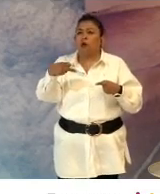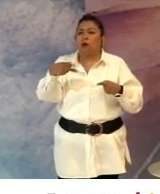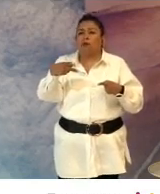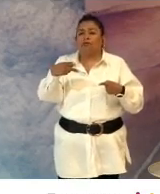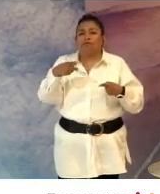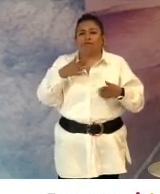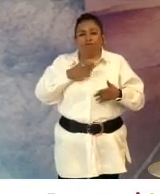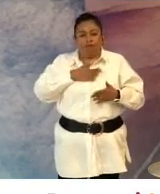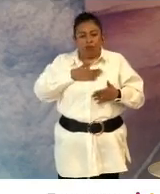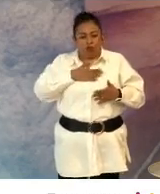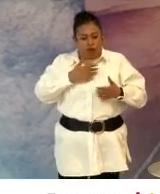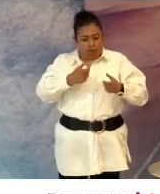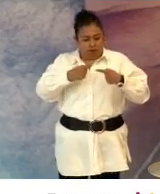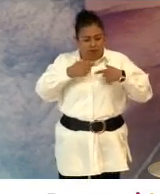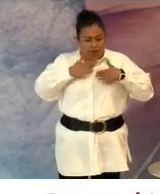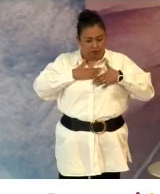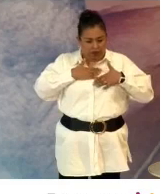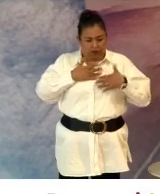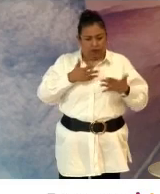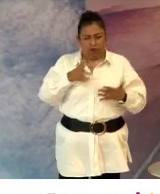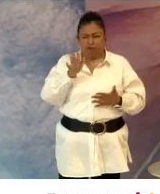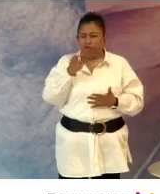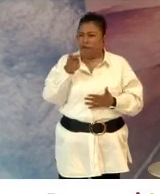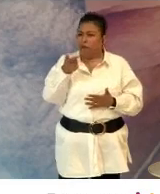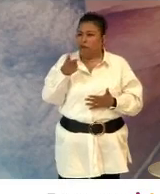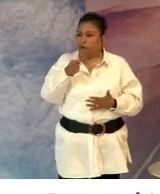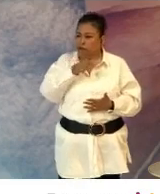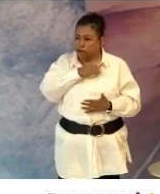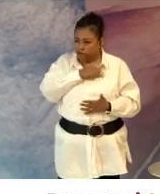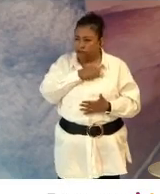una conciencia de silo